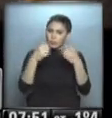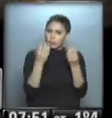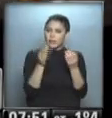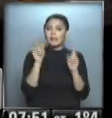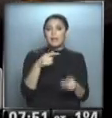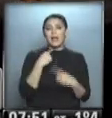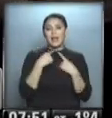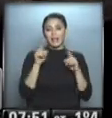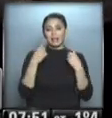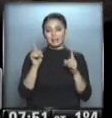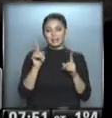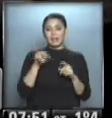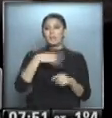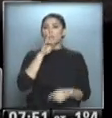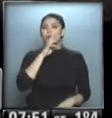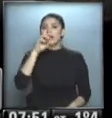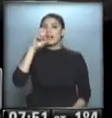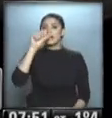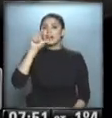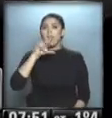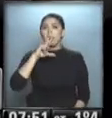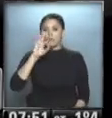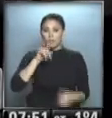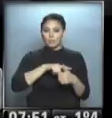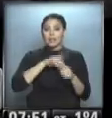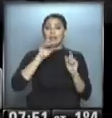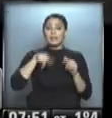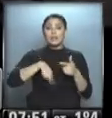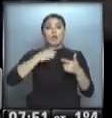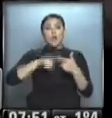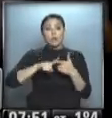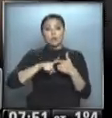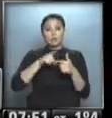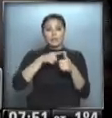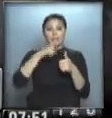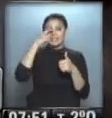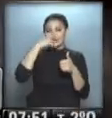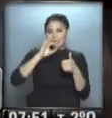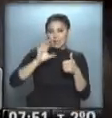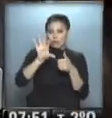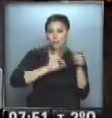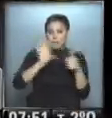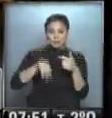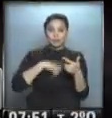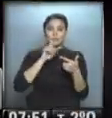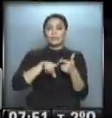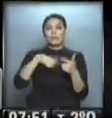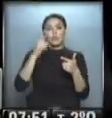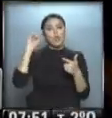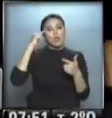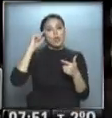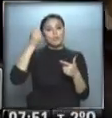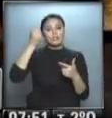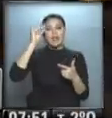y Julia Calvo. Y también ellos tuvieron 7 nominaciones. Y también hablamos de Los Locos Adams, muy buena